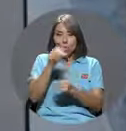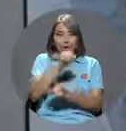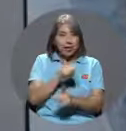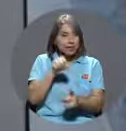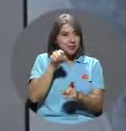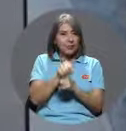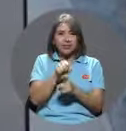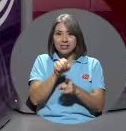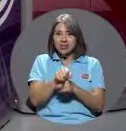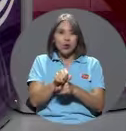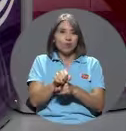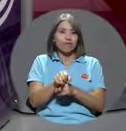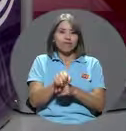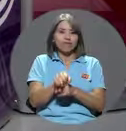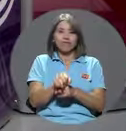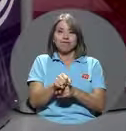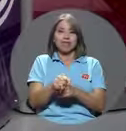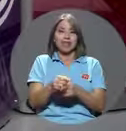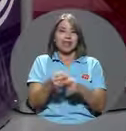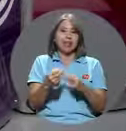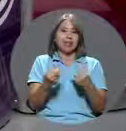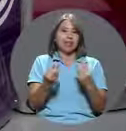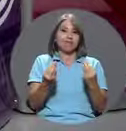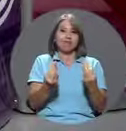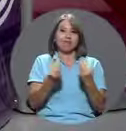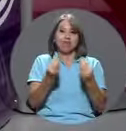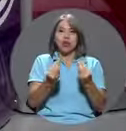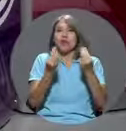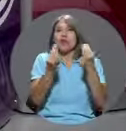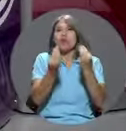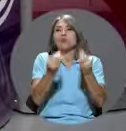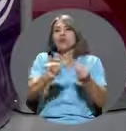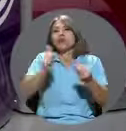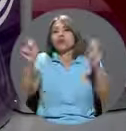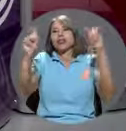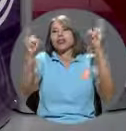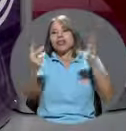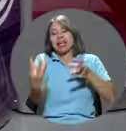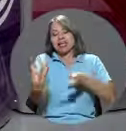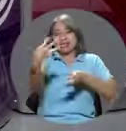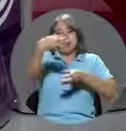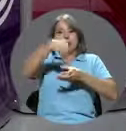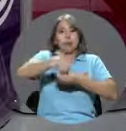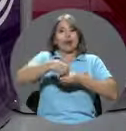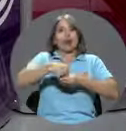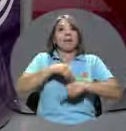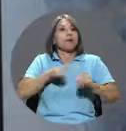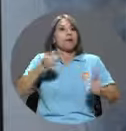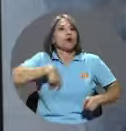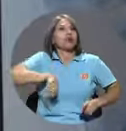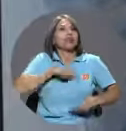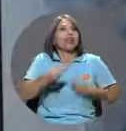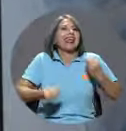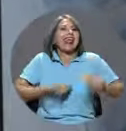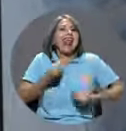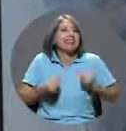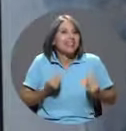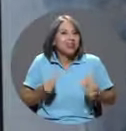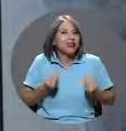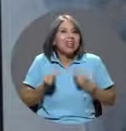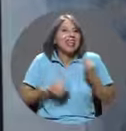toda la situación, ¿verdad?, que involucra muchas otras temáticas. Pero bueno, ¿qué hacemos? ¿Qué